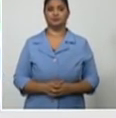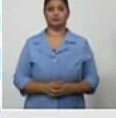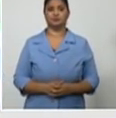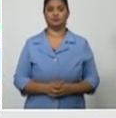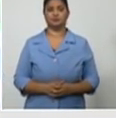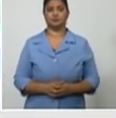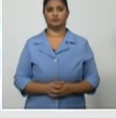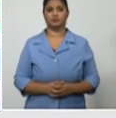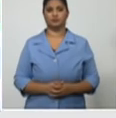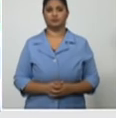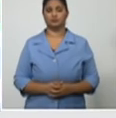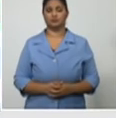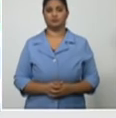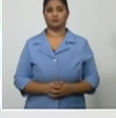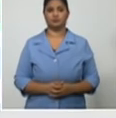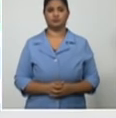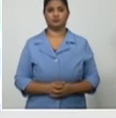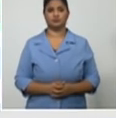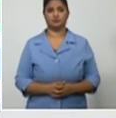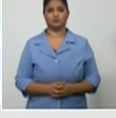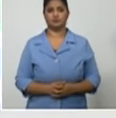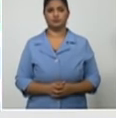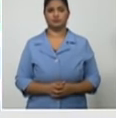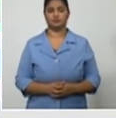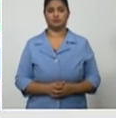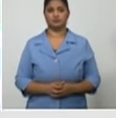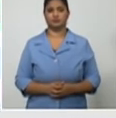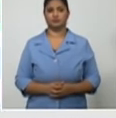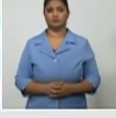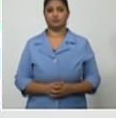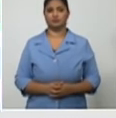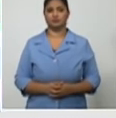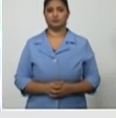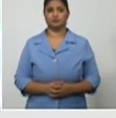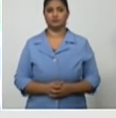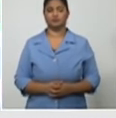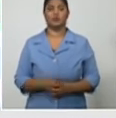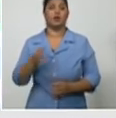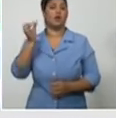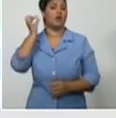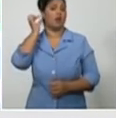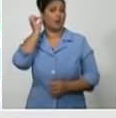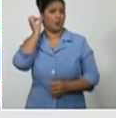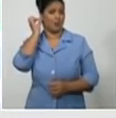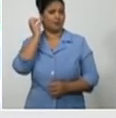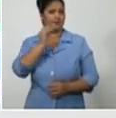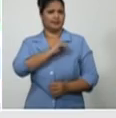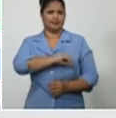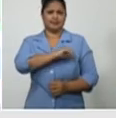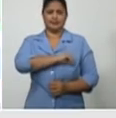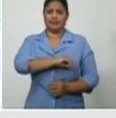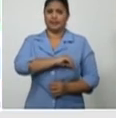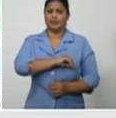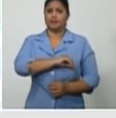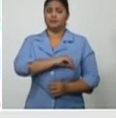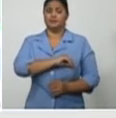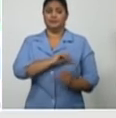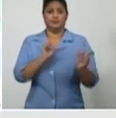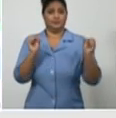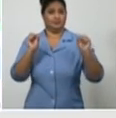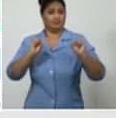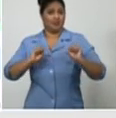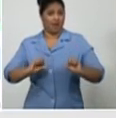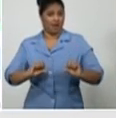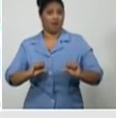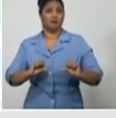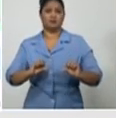se confirmó con COVID-19 después de presentar una sintomatología